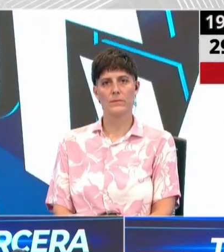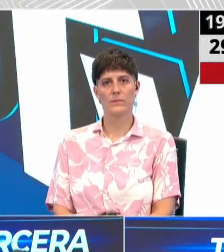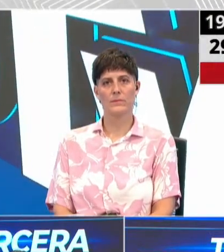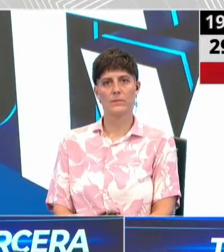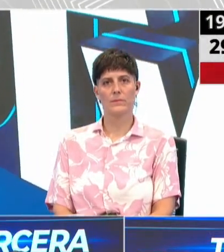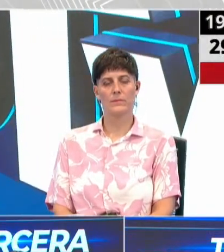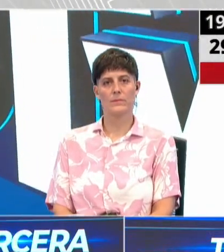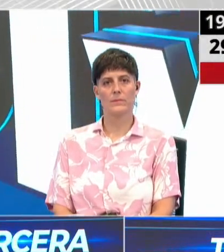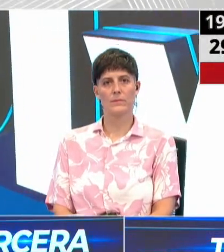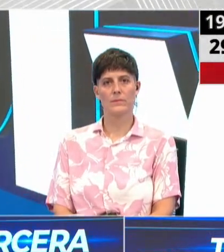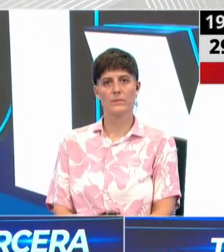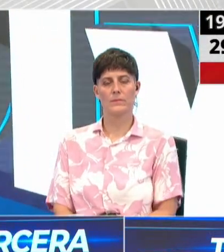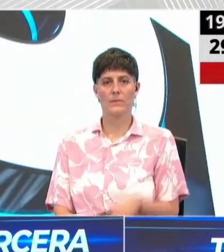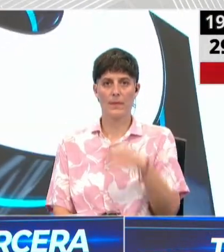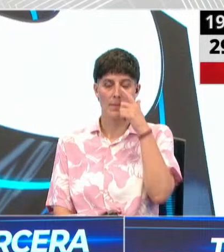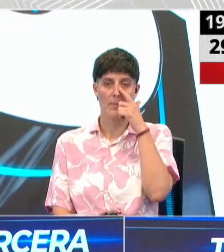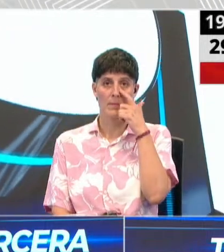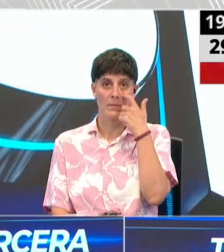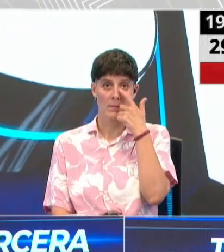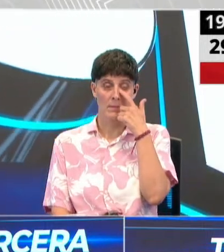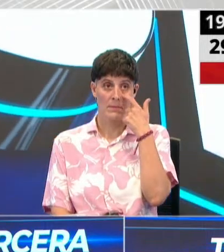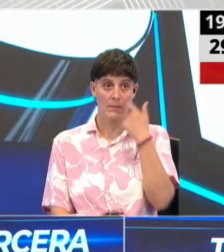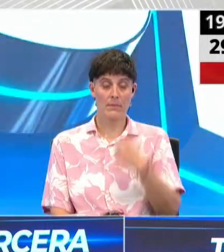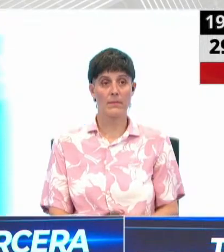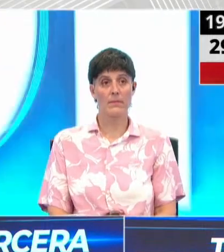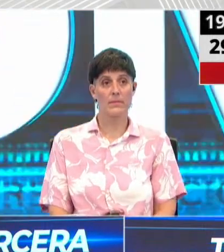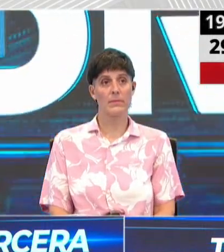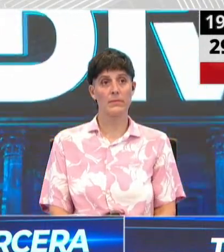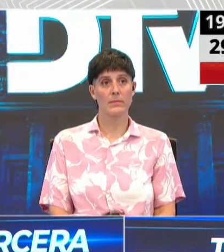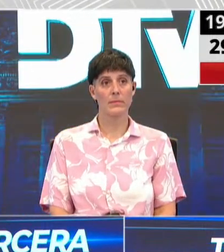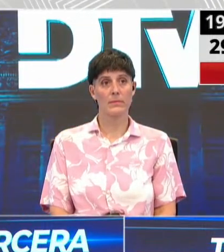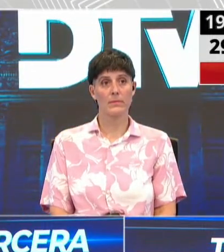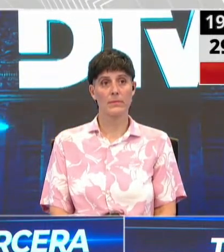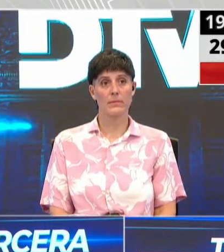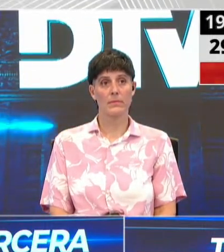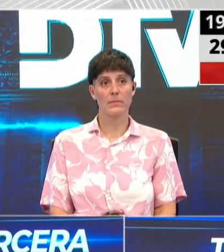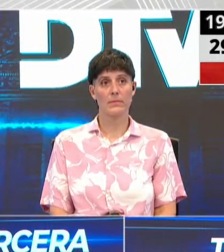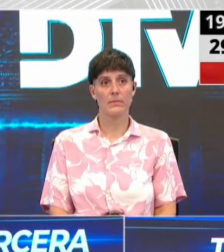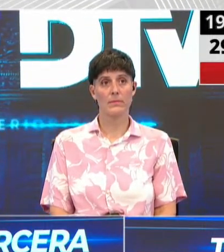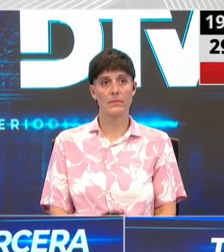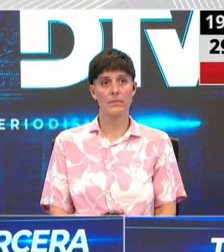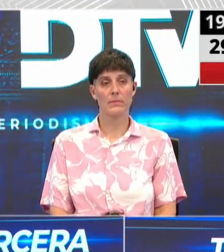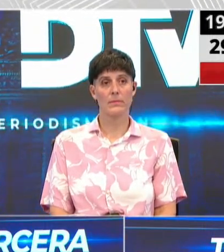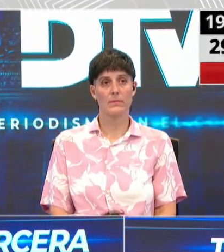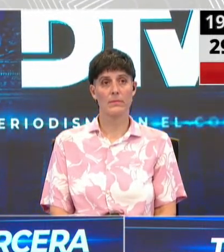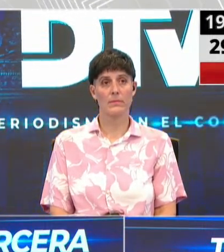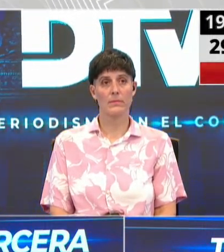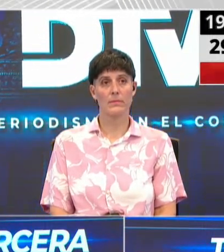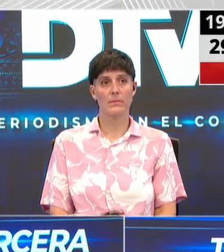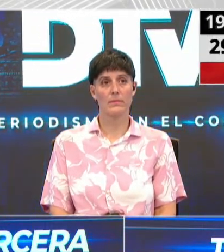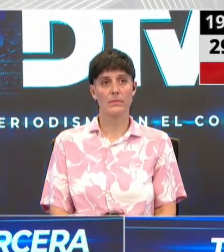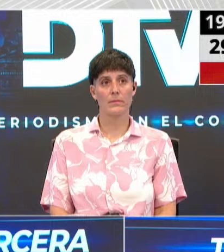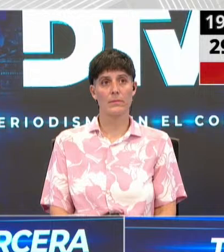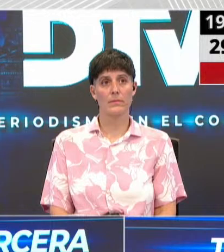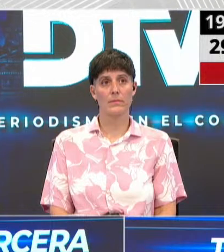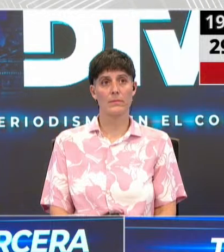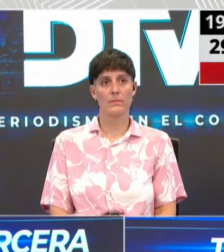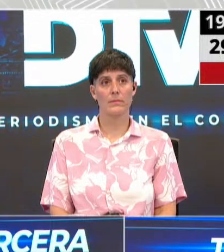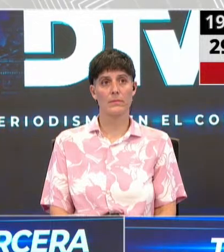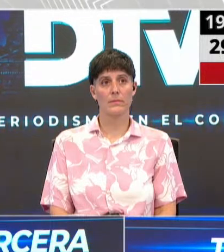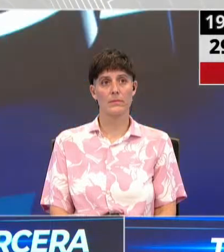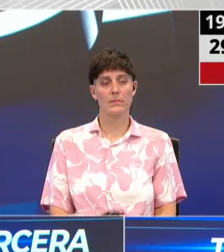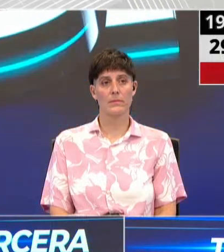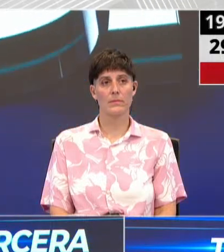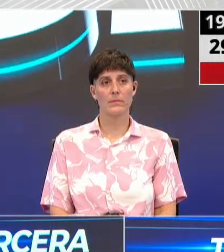Me parece, nos ha tocado militar en un contexto aún más complicado, con temas muy difíciles como la